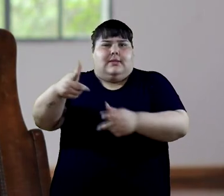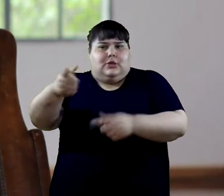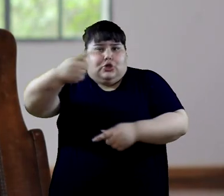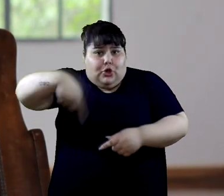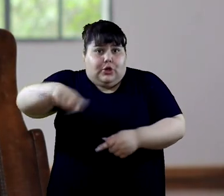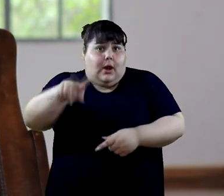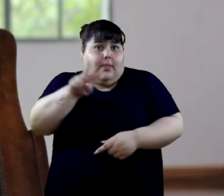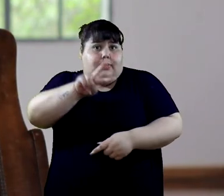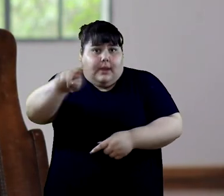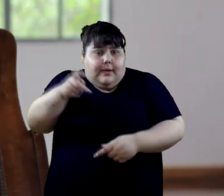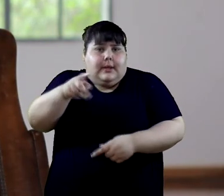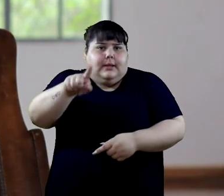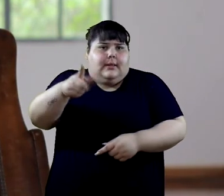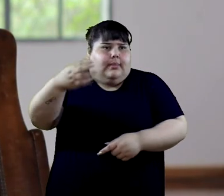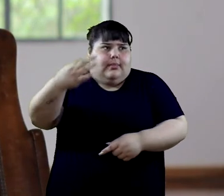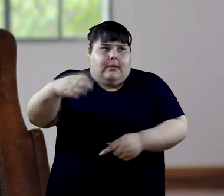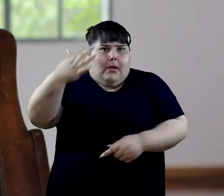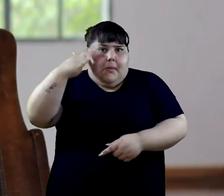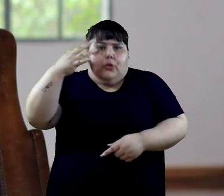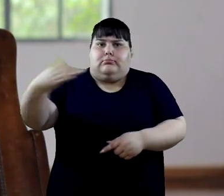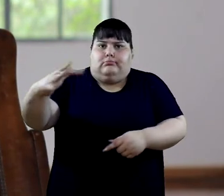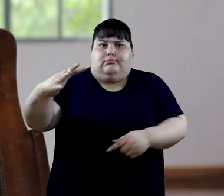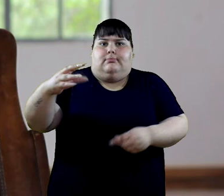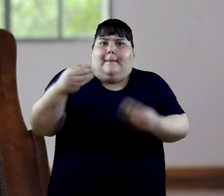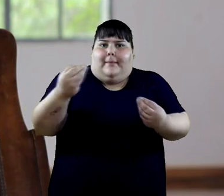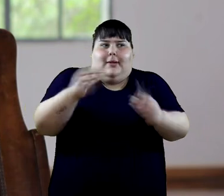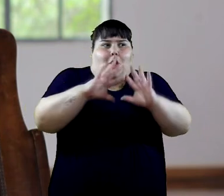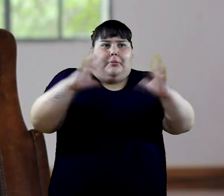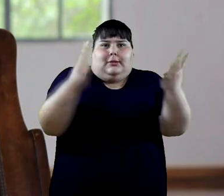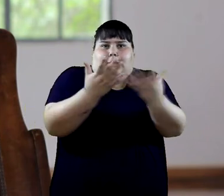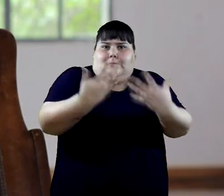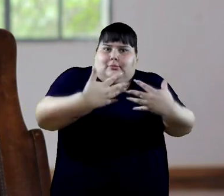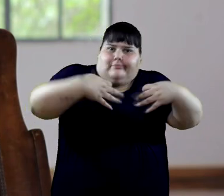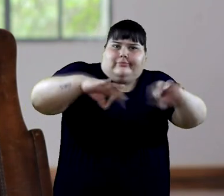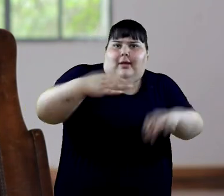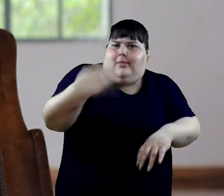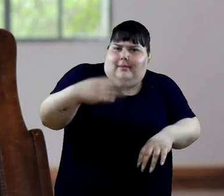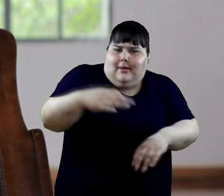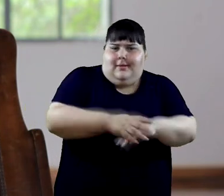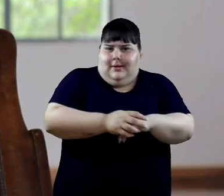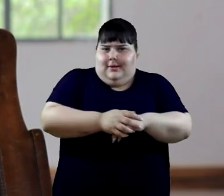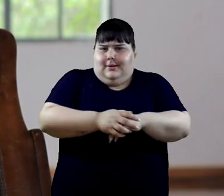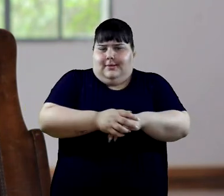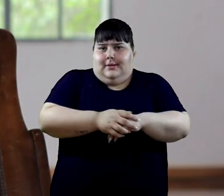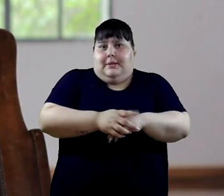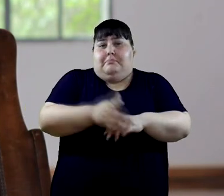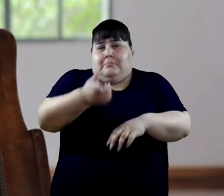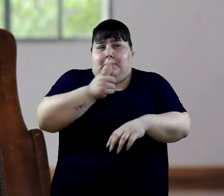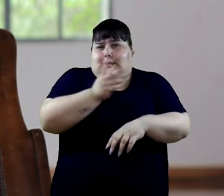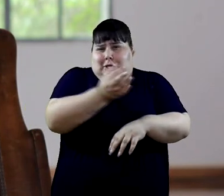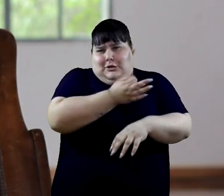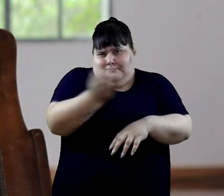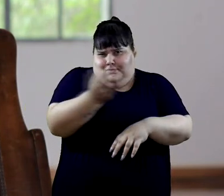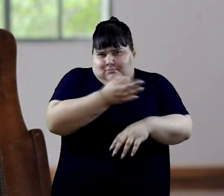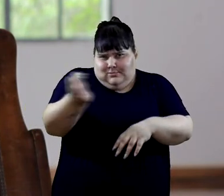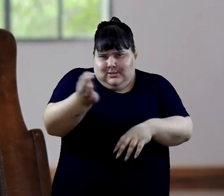ingenio que tiene ser travesti, con toda la cosa que tuvimos que llevar adelante para sobrevivir en este mundo, ¿no?